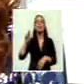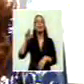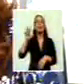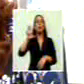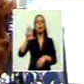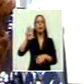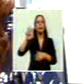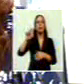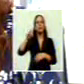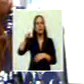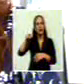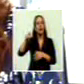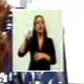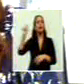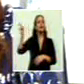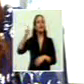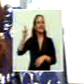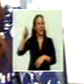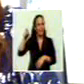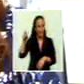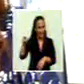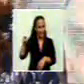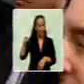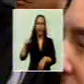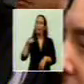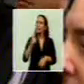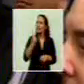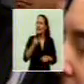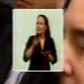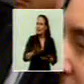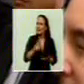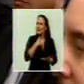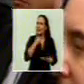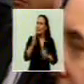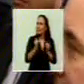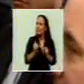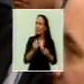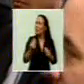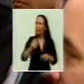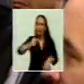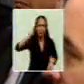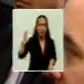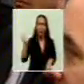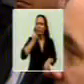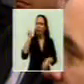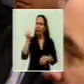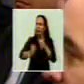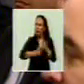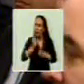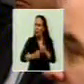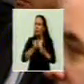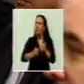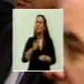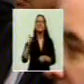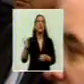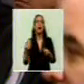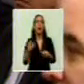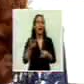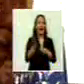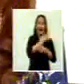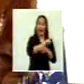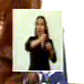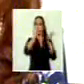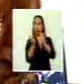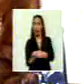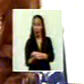provincia de Zárate. Una cosa con la cual me quiero detener un minuto, porque es una importante empresa que se reconvirtió. Esta